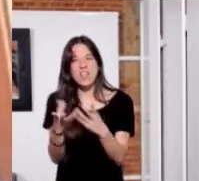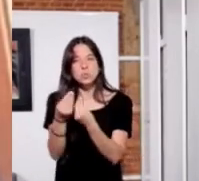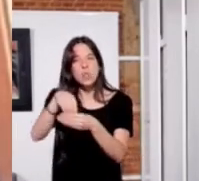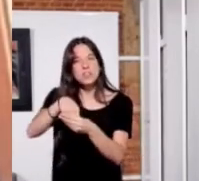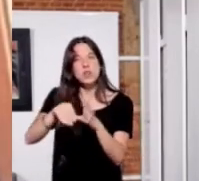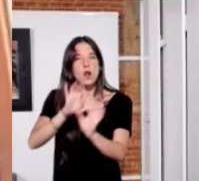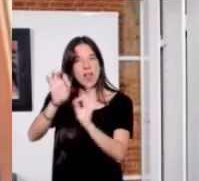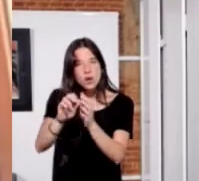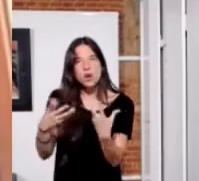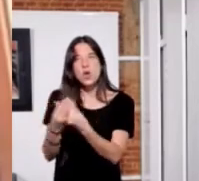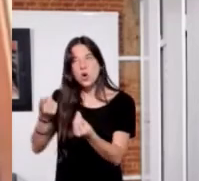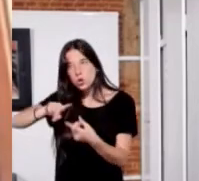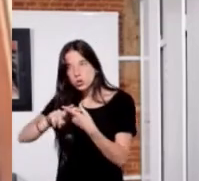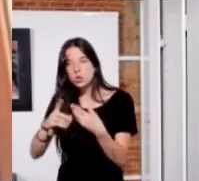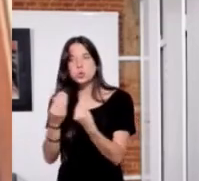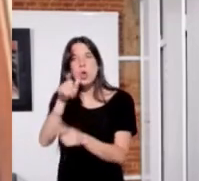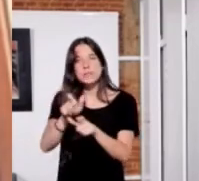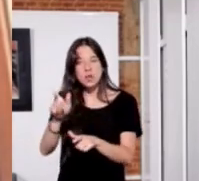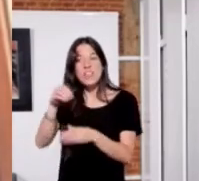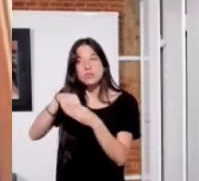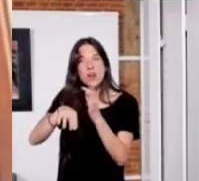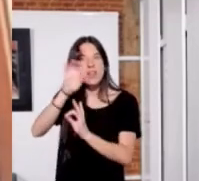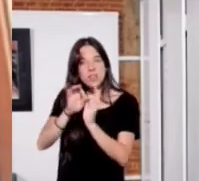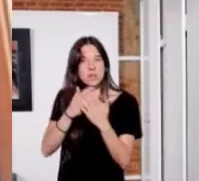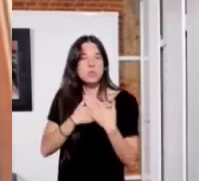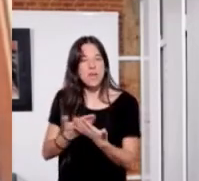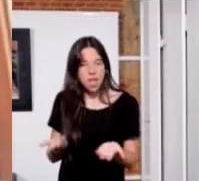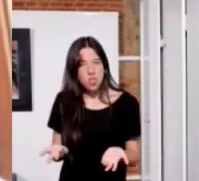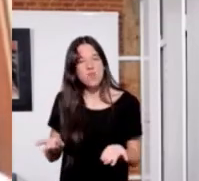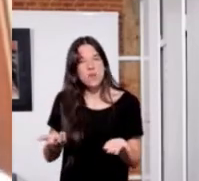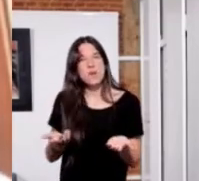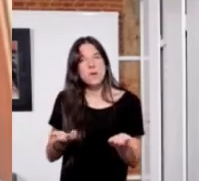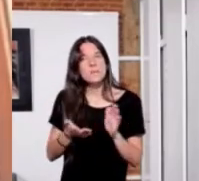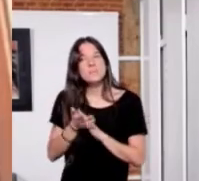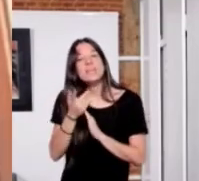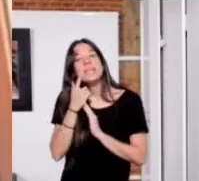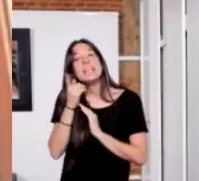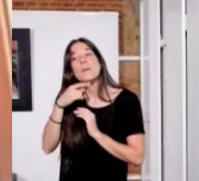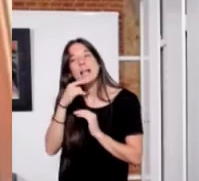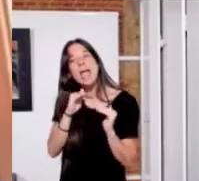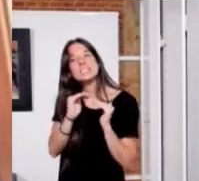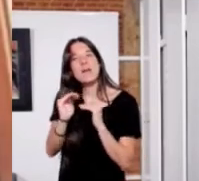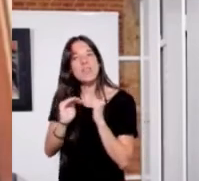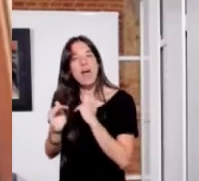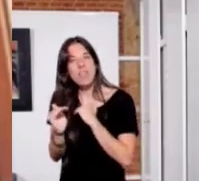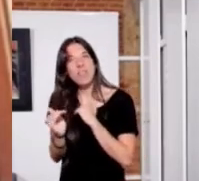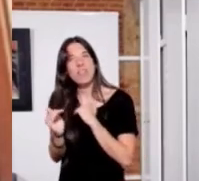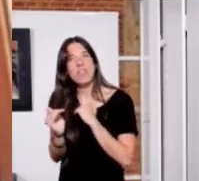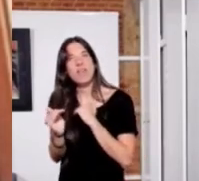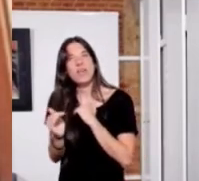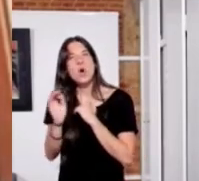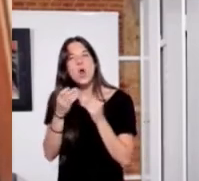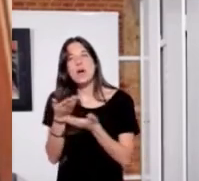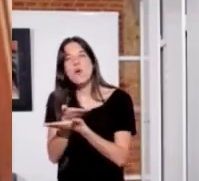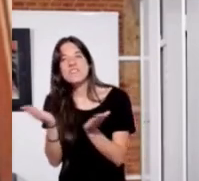con nosotros, en la persona y en la organización del voluntariado? Y cuán estabilidad, cuánto sosiego, cuánta